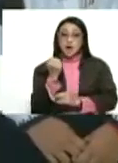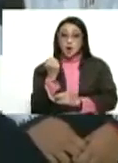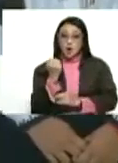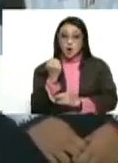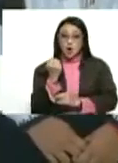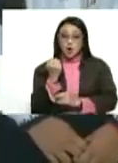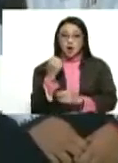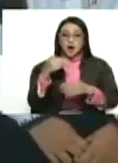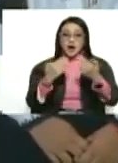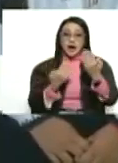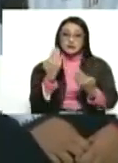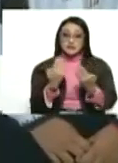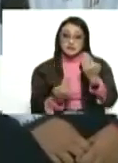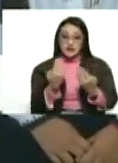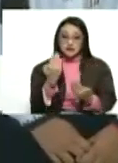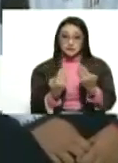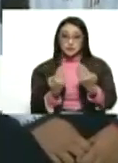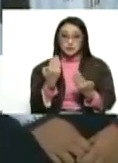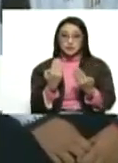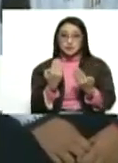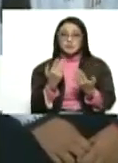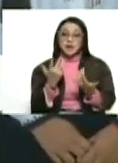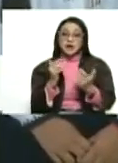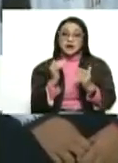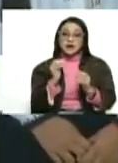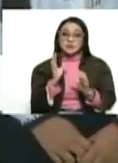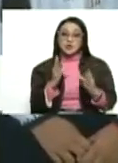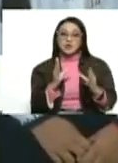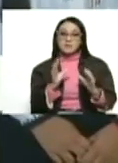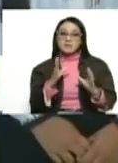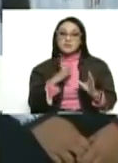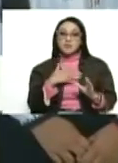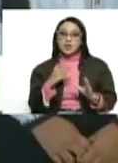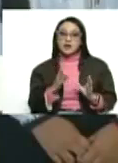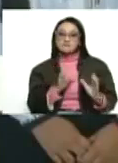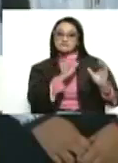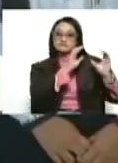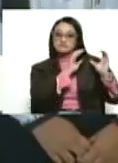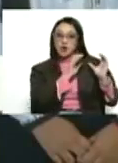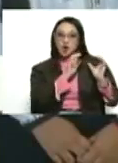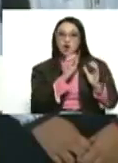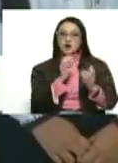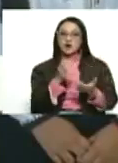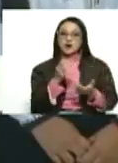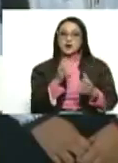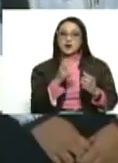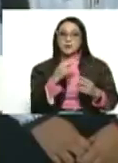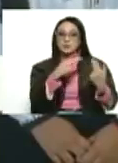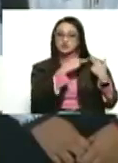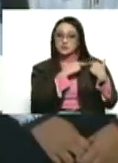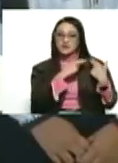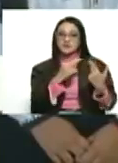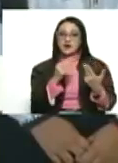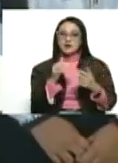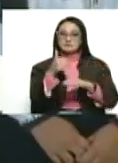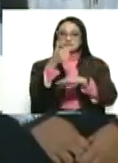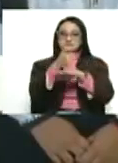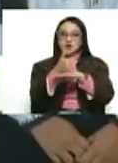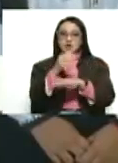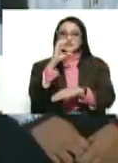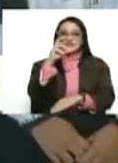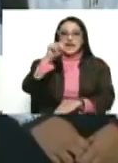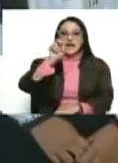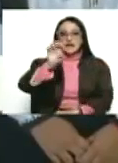candidatos para desempeñar esa importantísima tarea como es la de regir El Poder